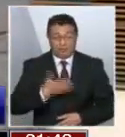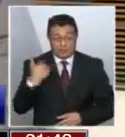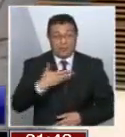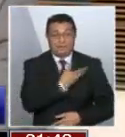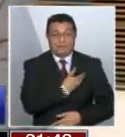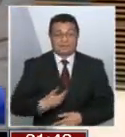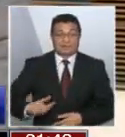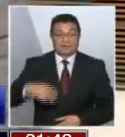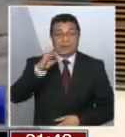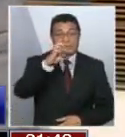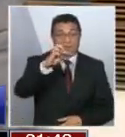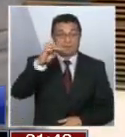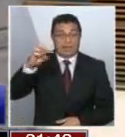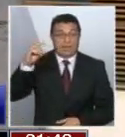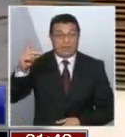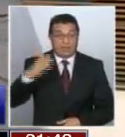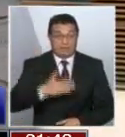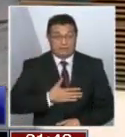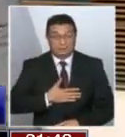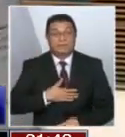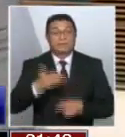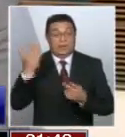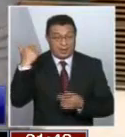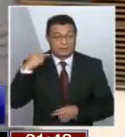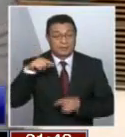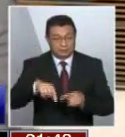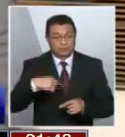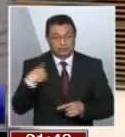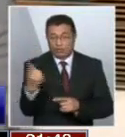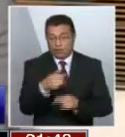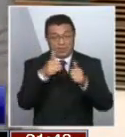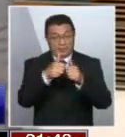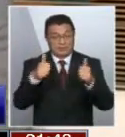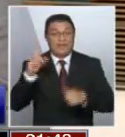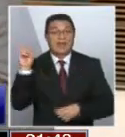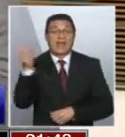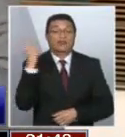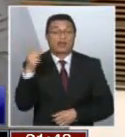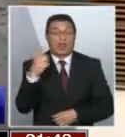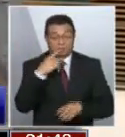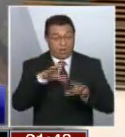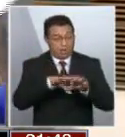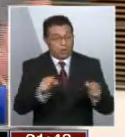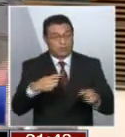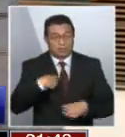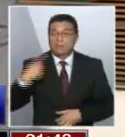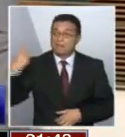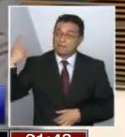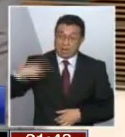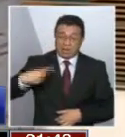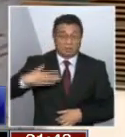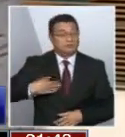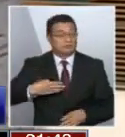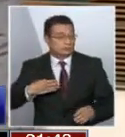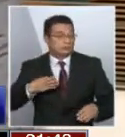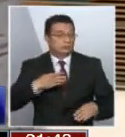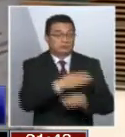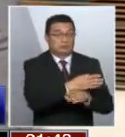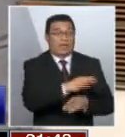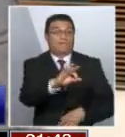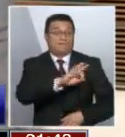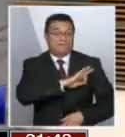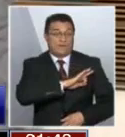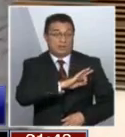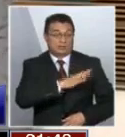del PPD y hubo una resolución unánime de la directiva nacional, lo que me obligó a desplazarme a